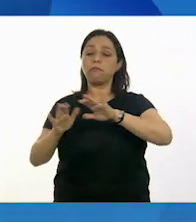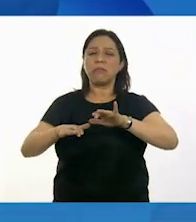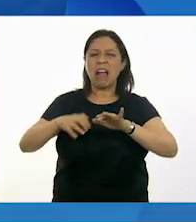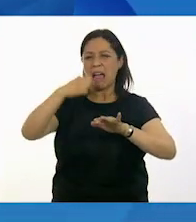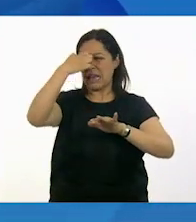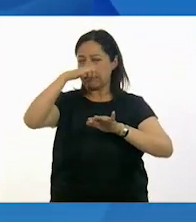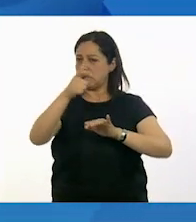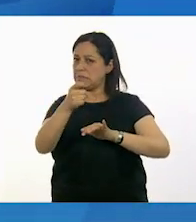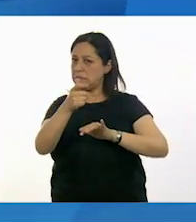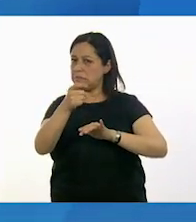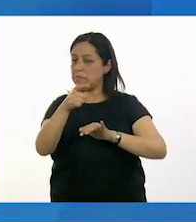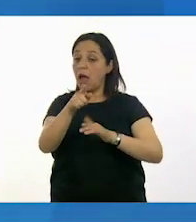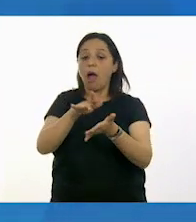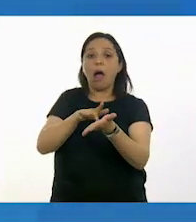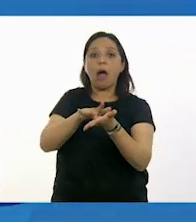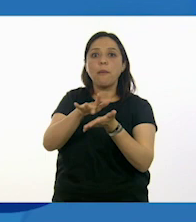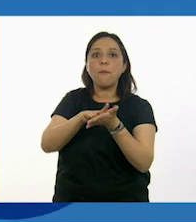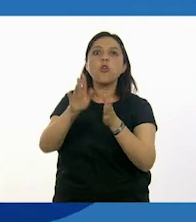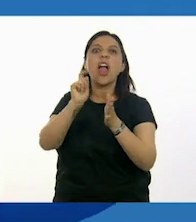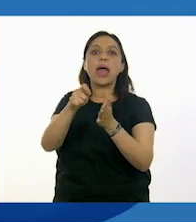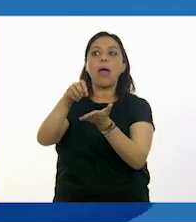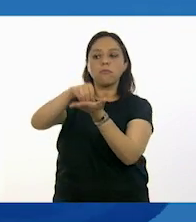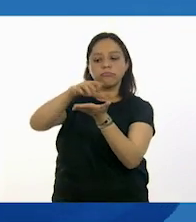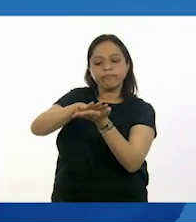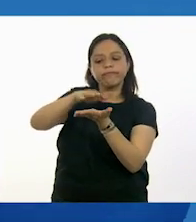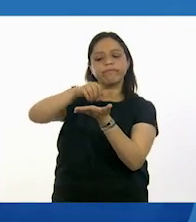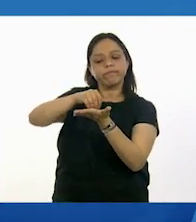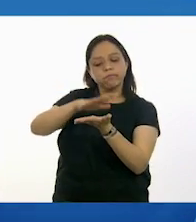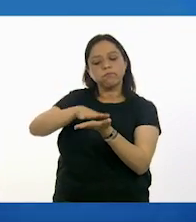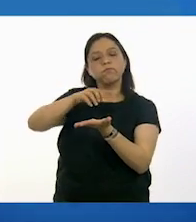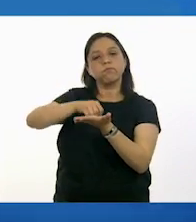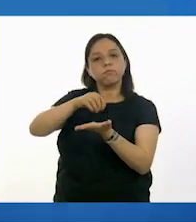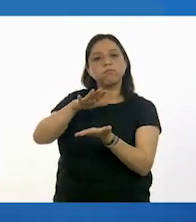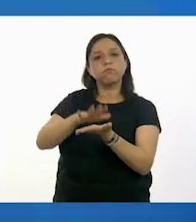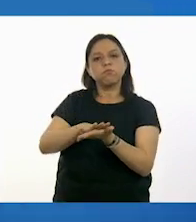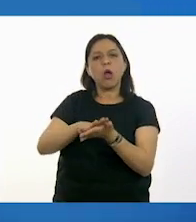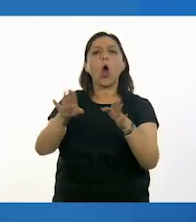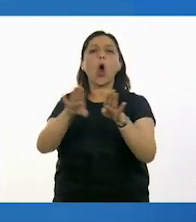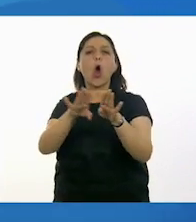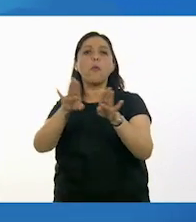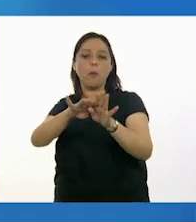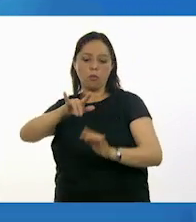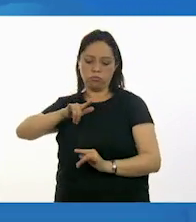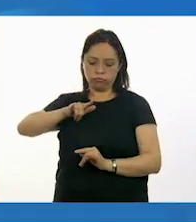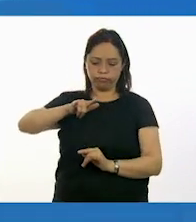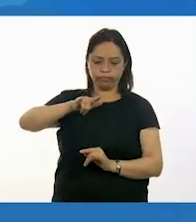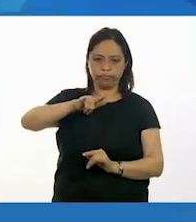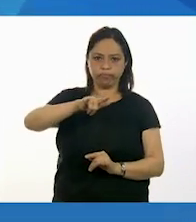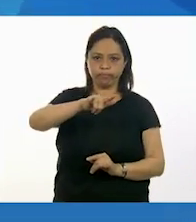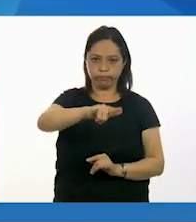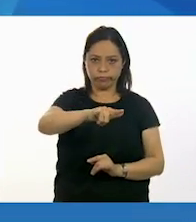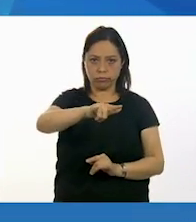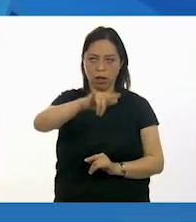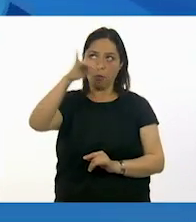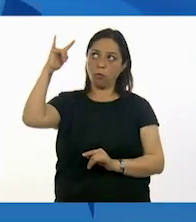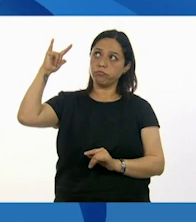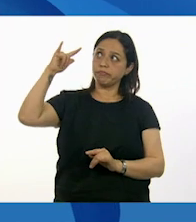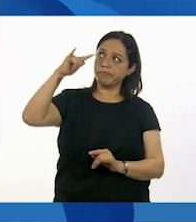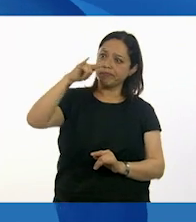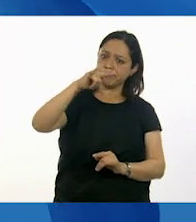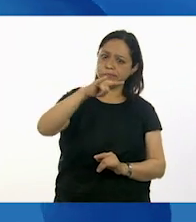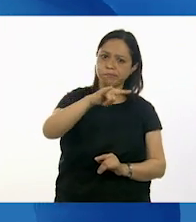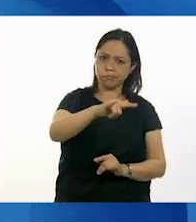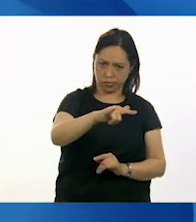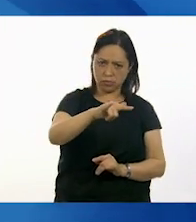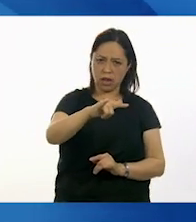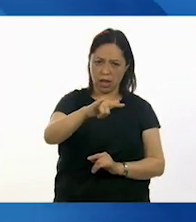tomando nota. Él nos ayudó a justamente hacer la nota de los aterrizajes en las pistas. Él escribió por tiempo, digamos